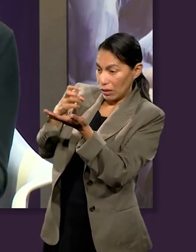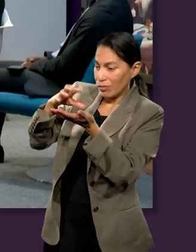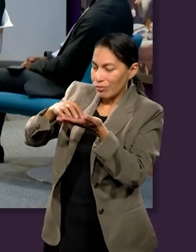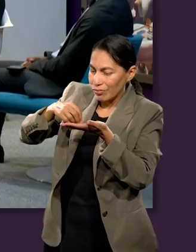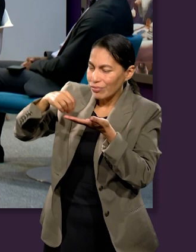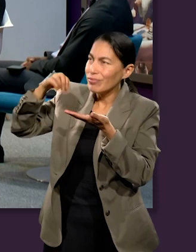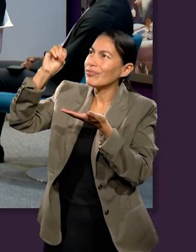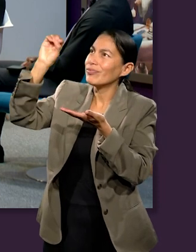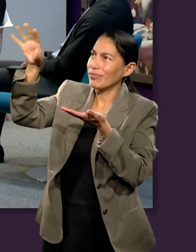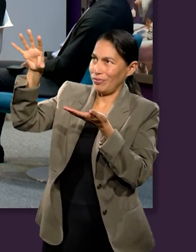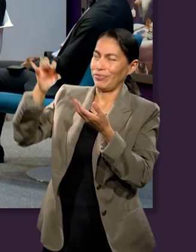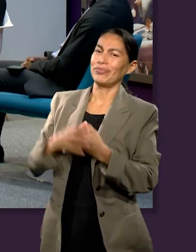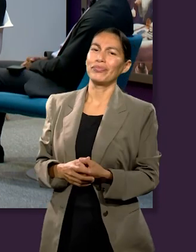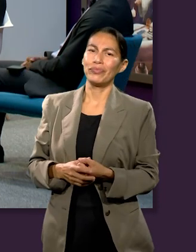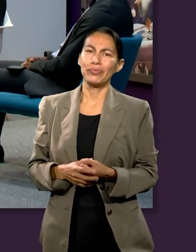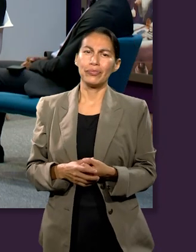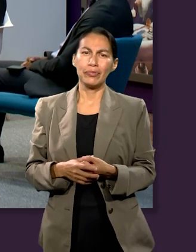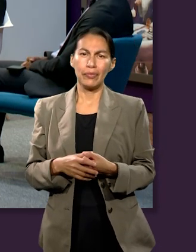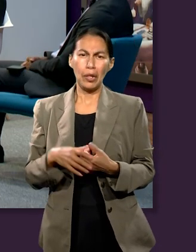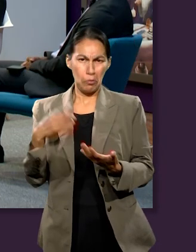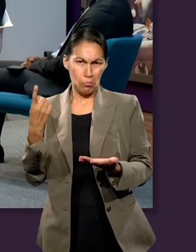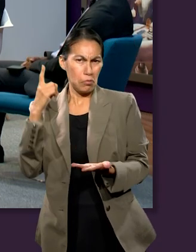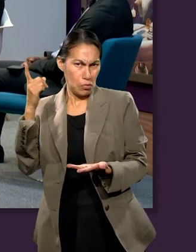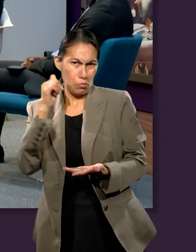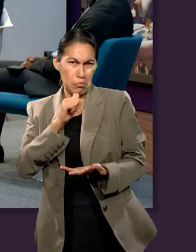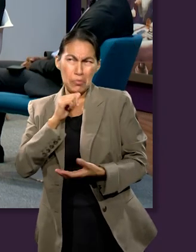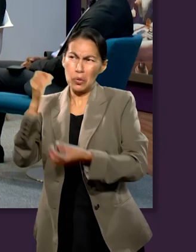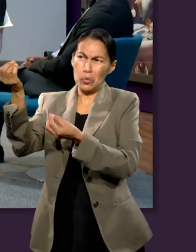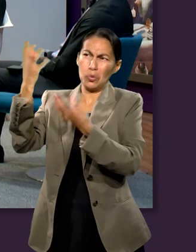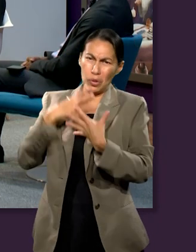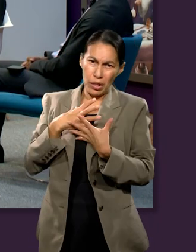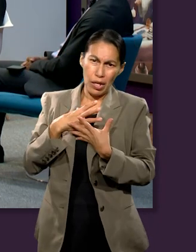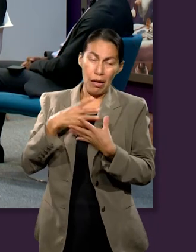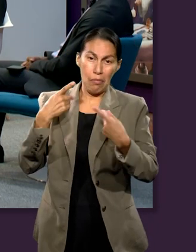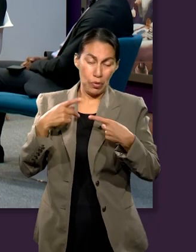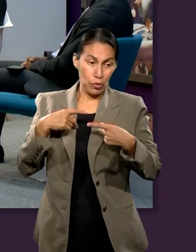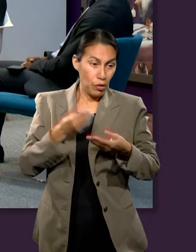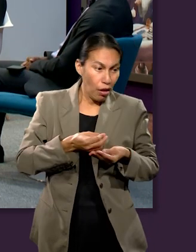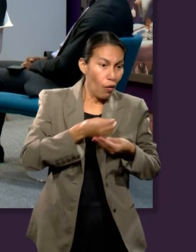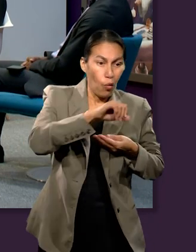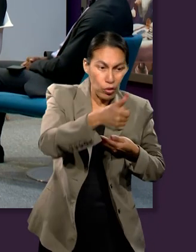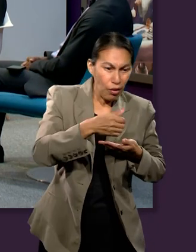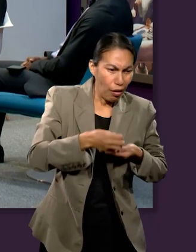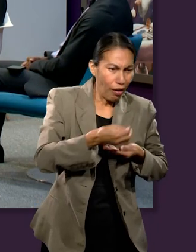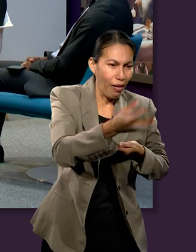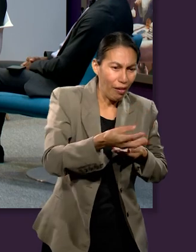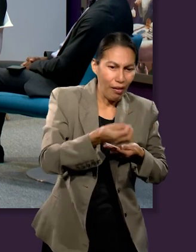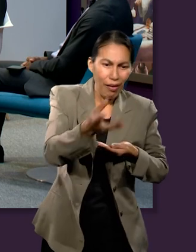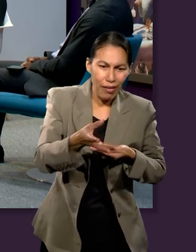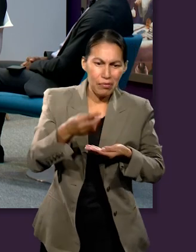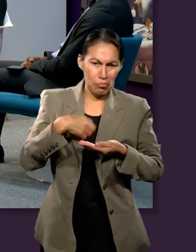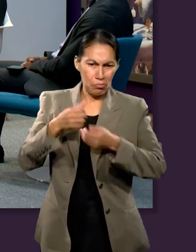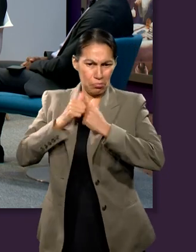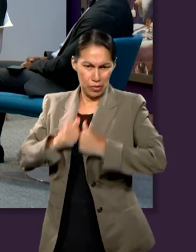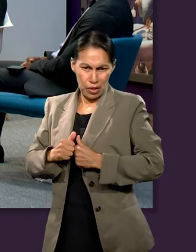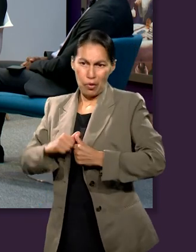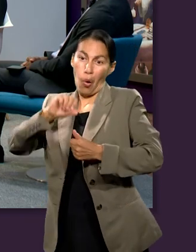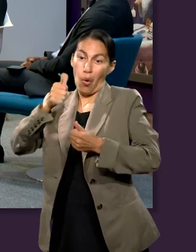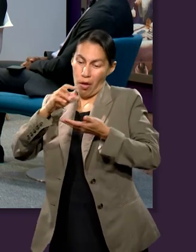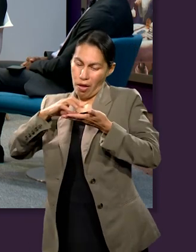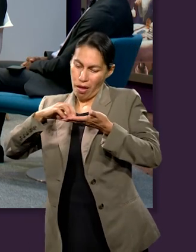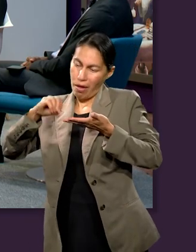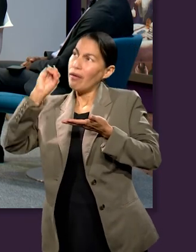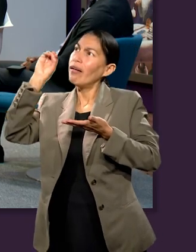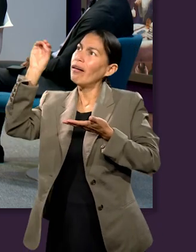Dios lo que ya es de él pero que le corresponde y que también podamos compartir a otros Qué bendición han recibido al entregarle a Dios lo que le